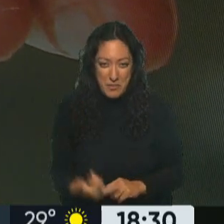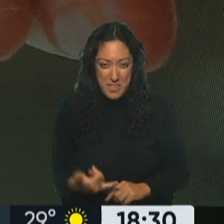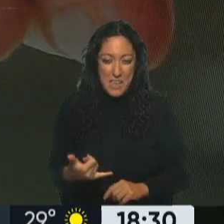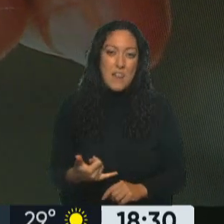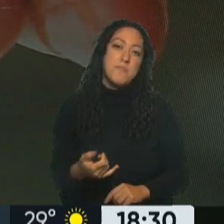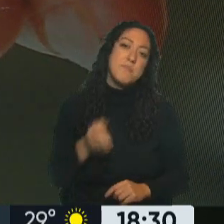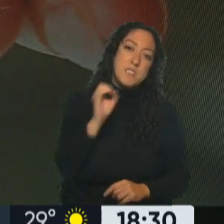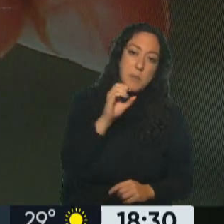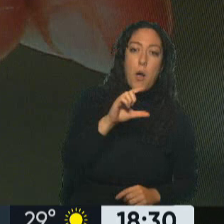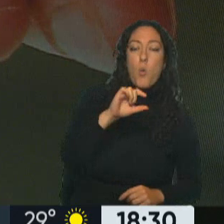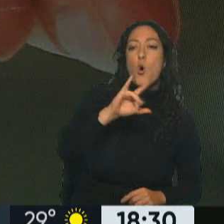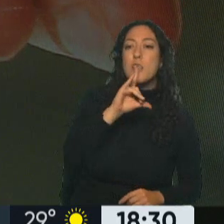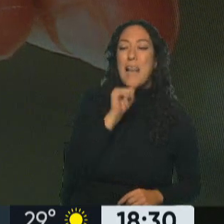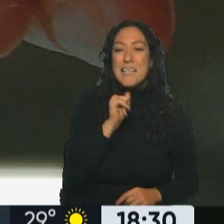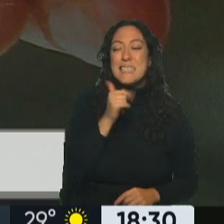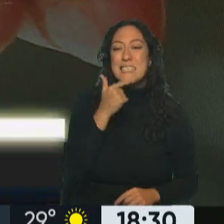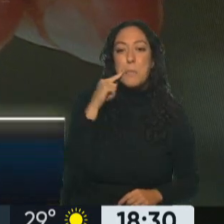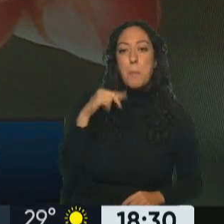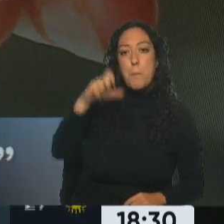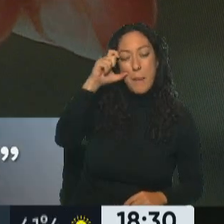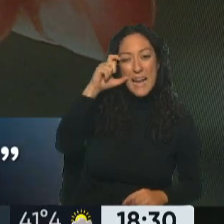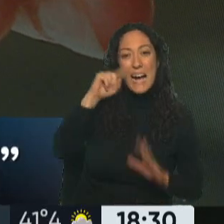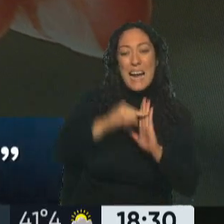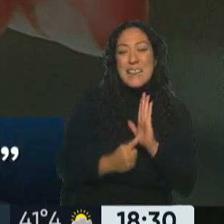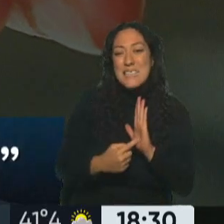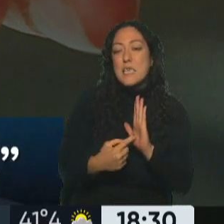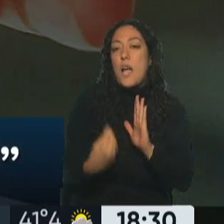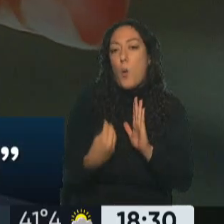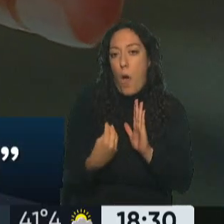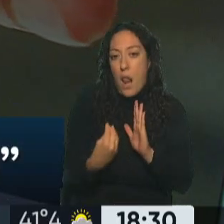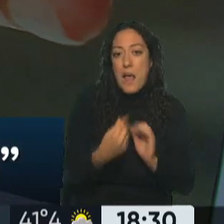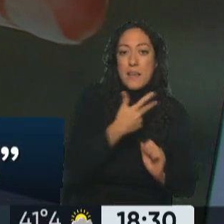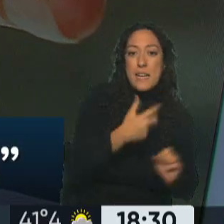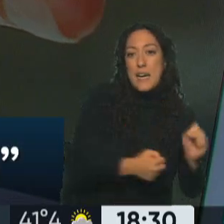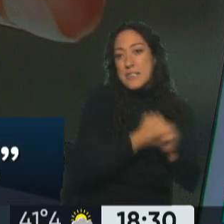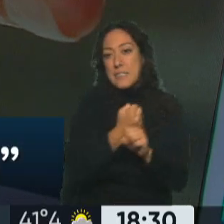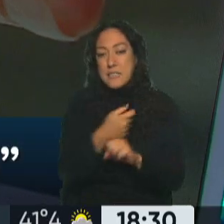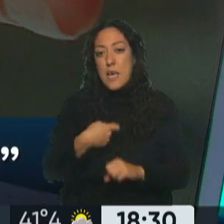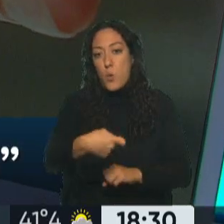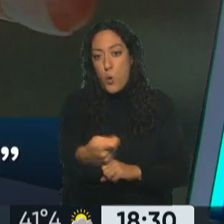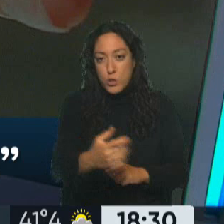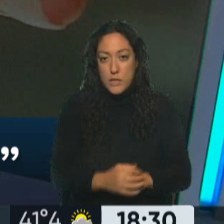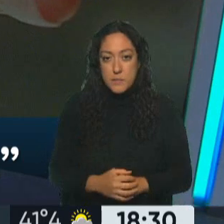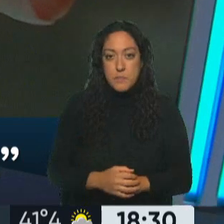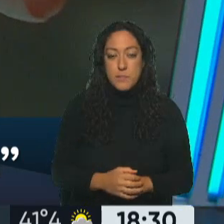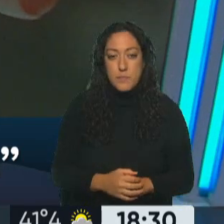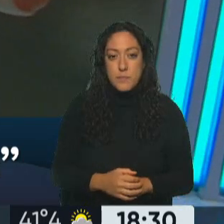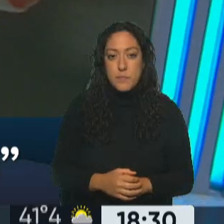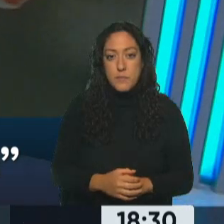se habla de cuota simple y tiene estas características. Cuotas de 3 a 6 con tasa. Va a empezar, y